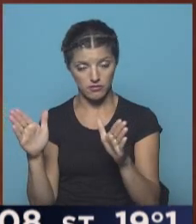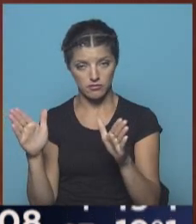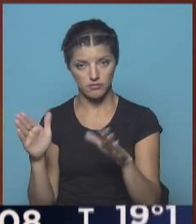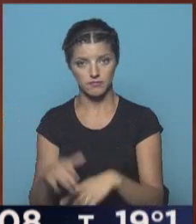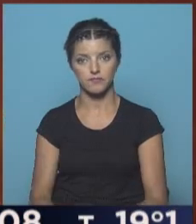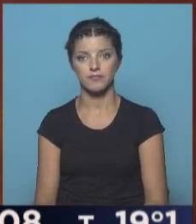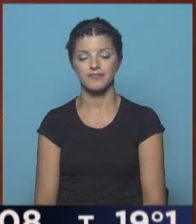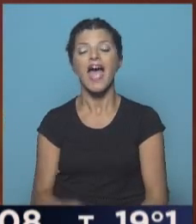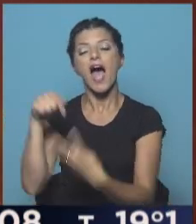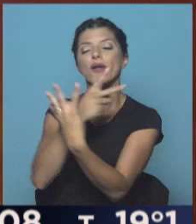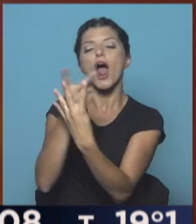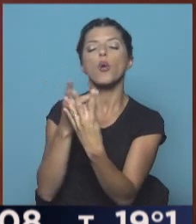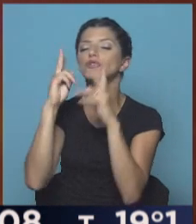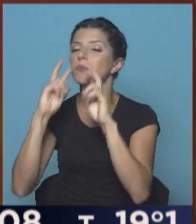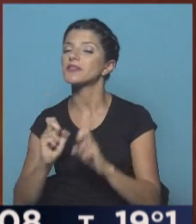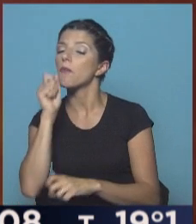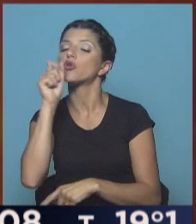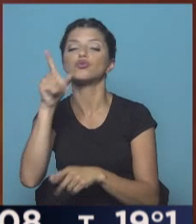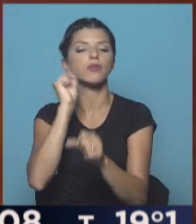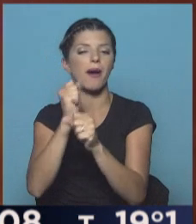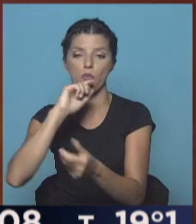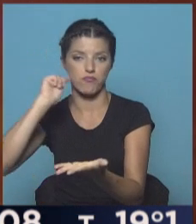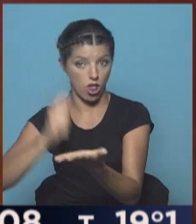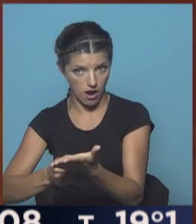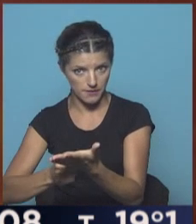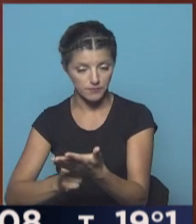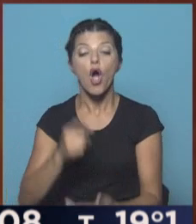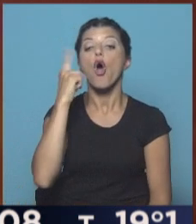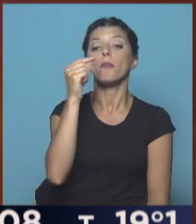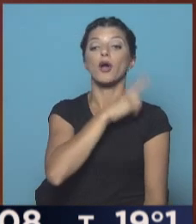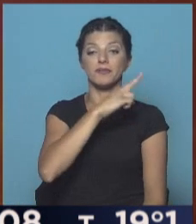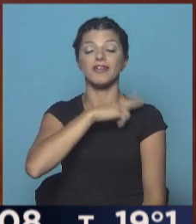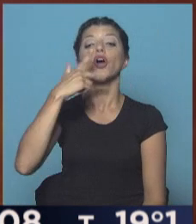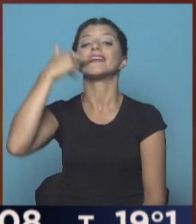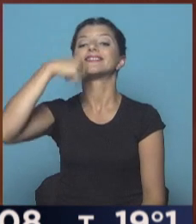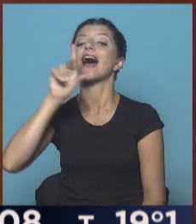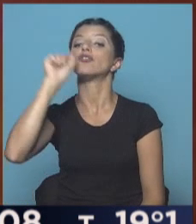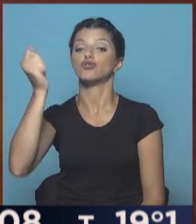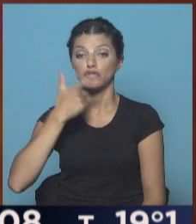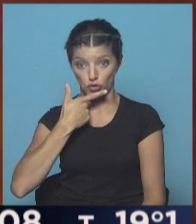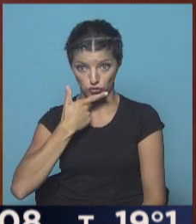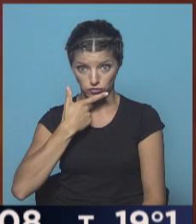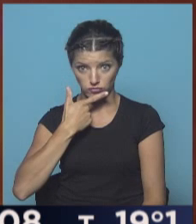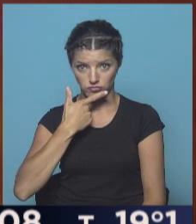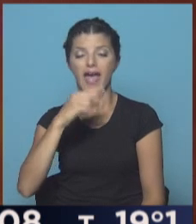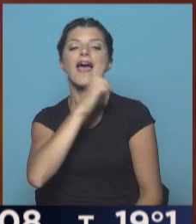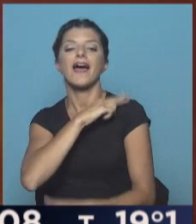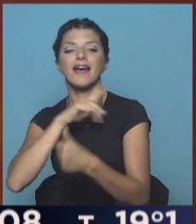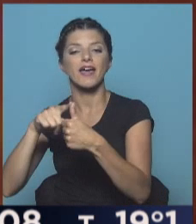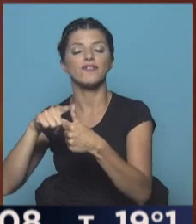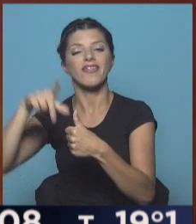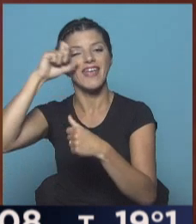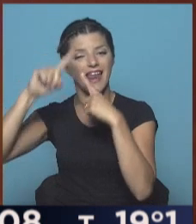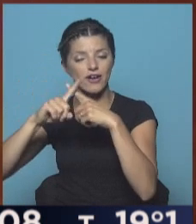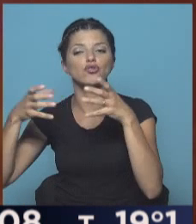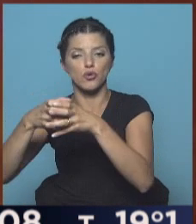los investigados por incumplimiento de deberes de funcionario público. El comisario Leonel Santos es nada más y nada menos que el jefe de la ex división